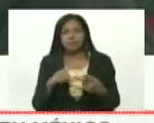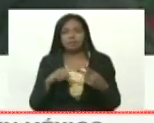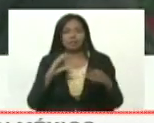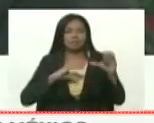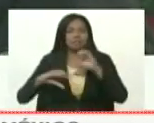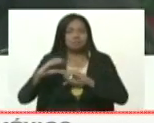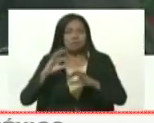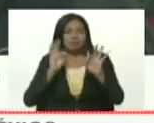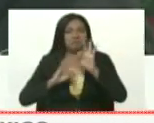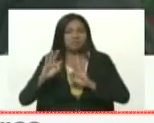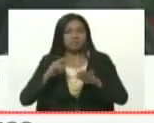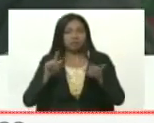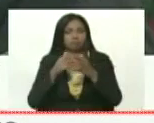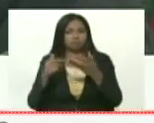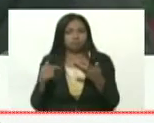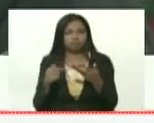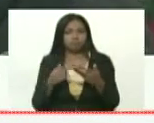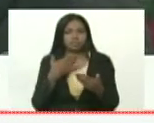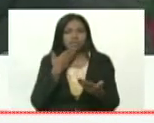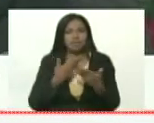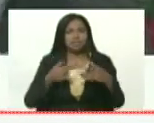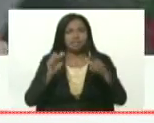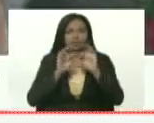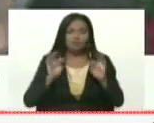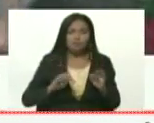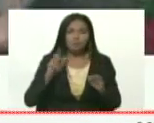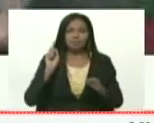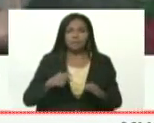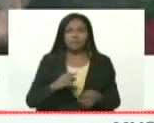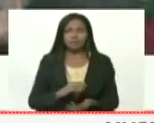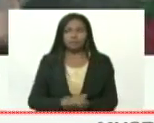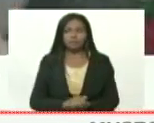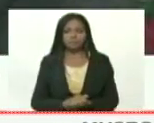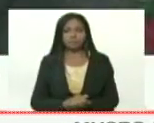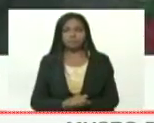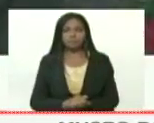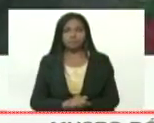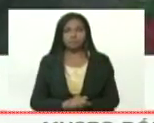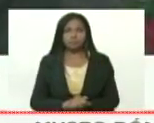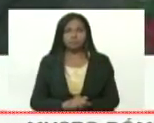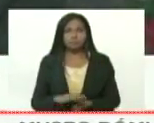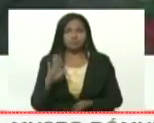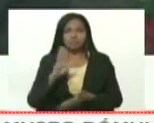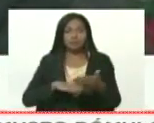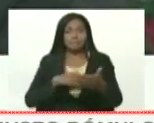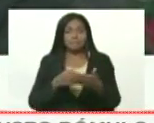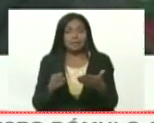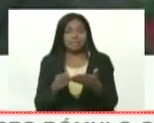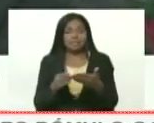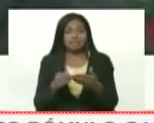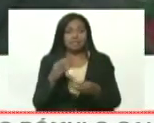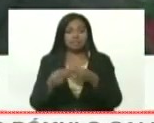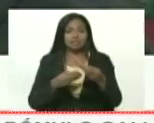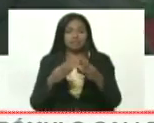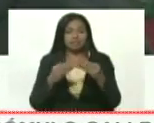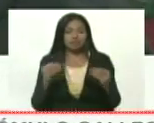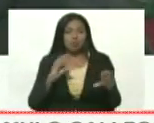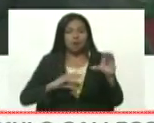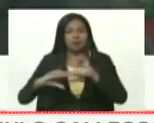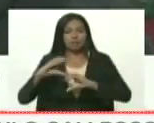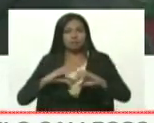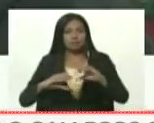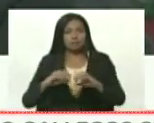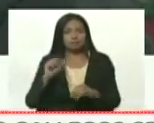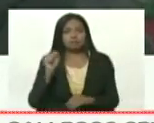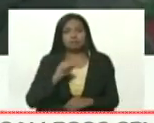en física, gracias a... que la matemática es la herramienta de todas las ciencias. Así